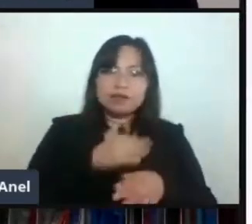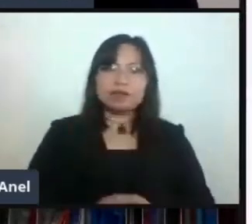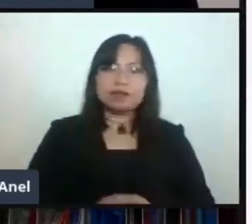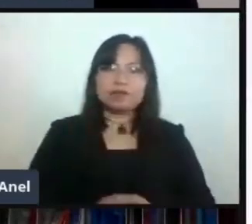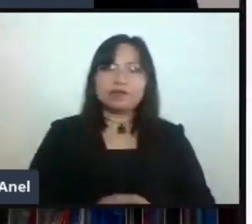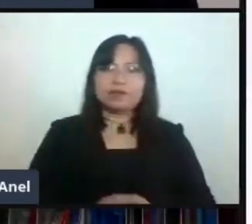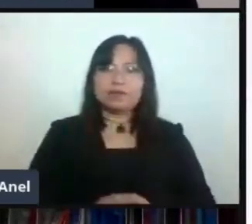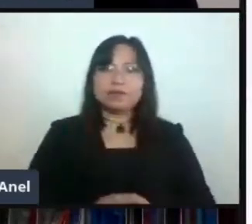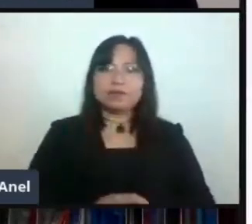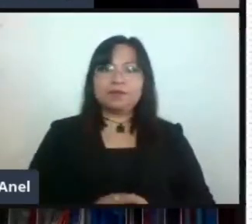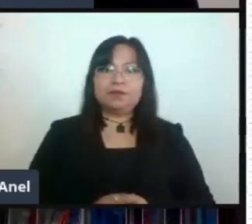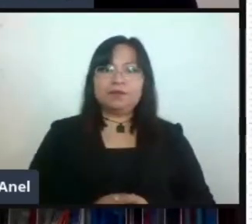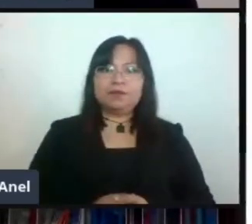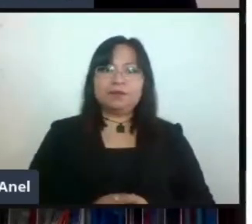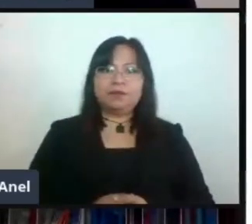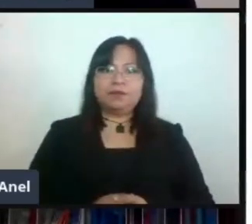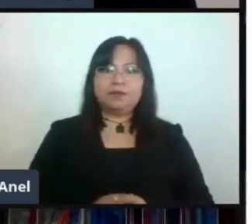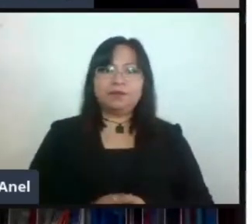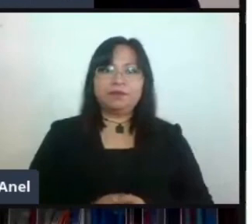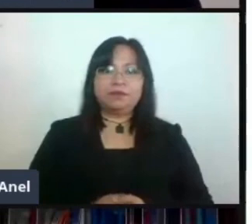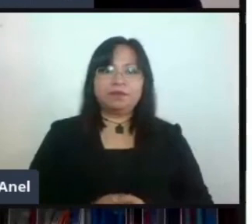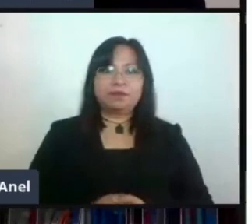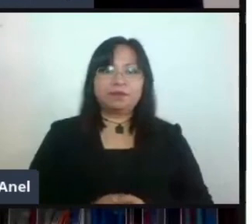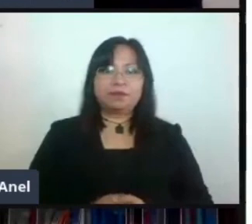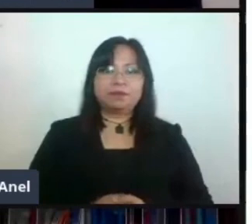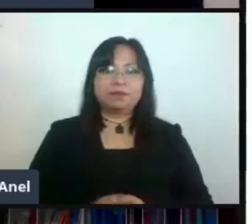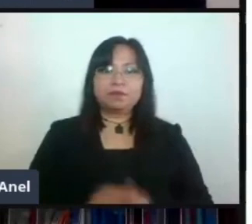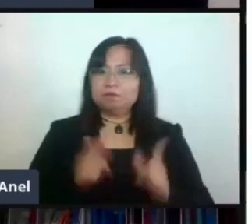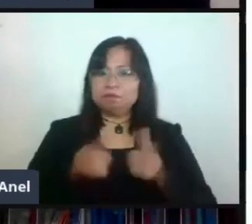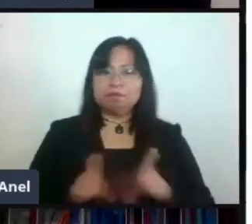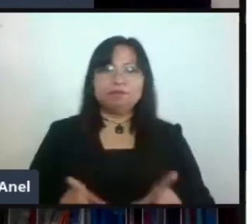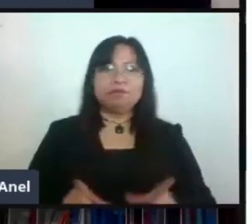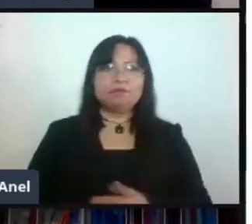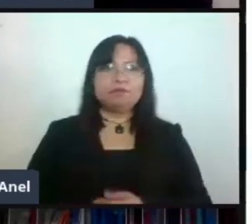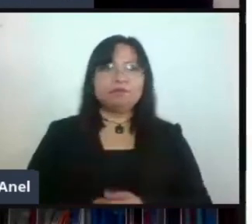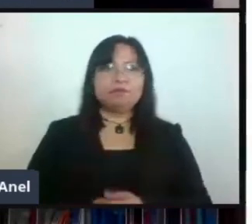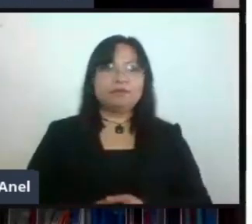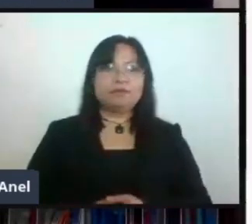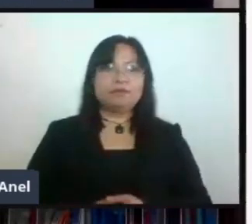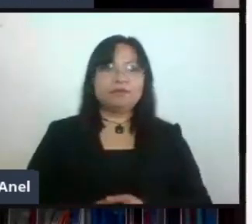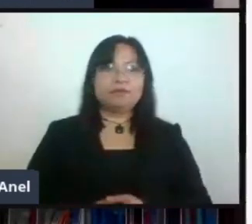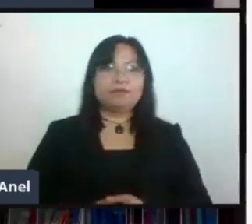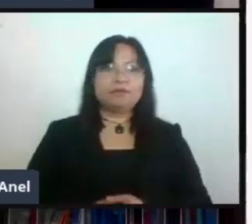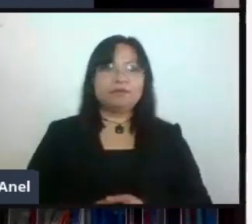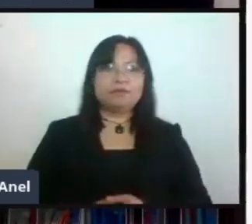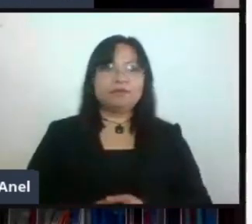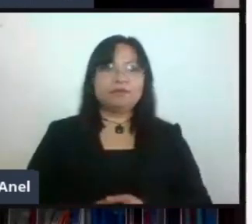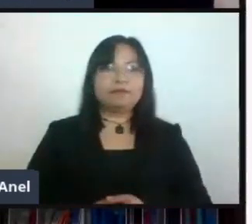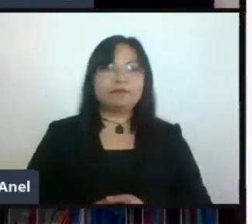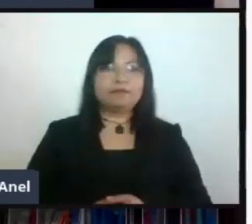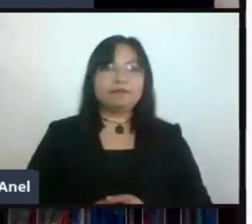Entonces, listo, yo me voy a las calificaciones.